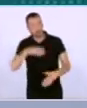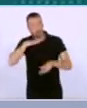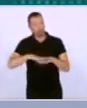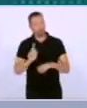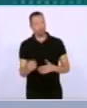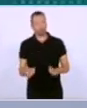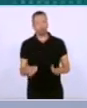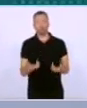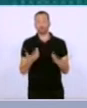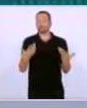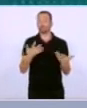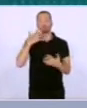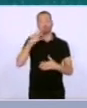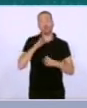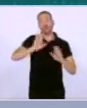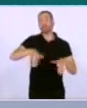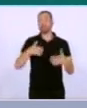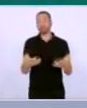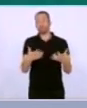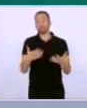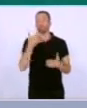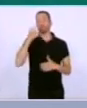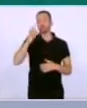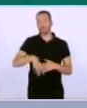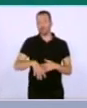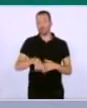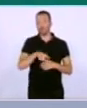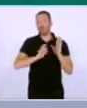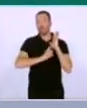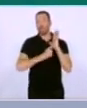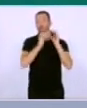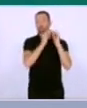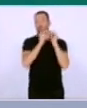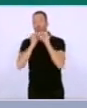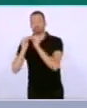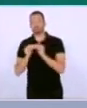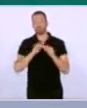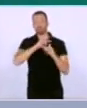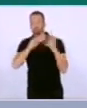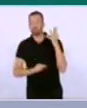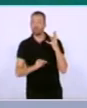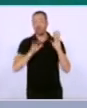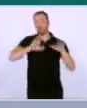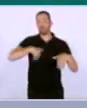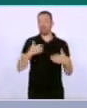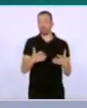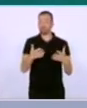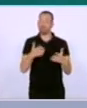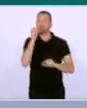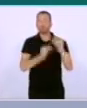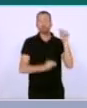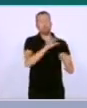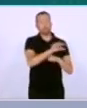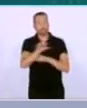a los que le ha venido bien el desarrollo de todo ese Arsenal presupuestario es para los políticos que